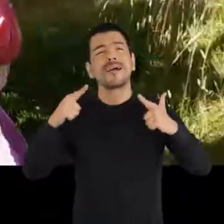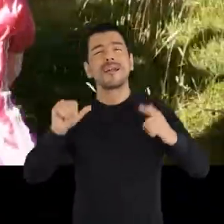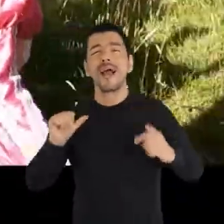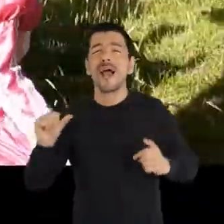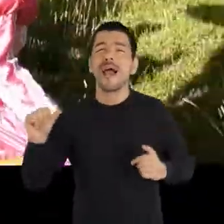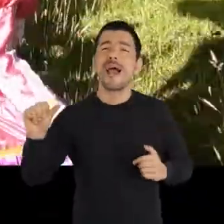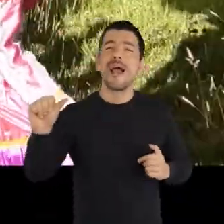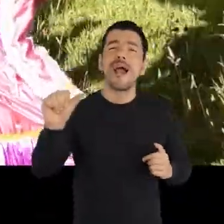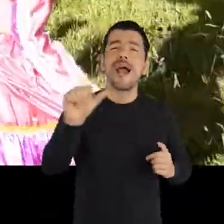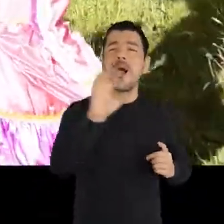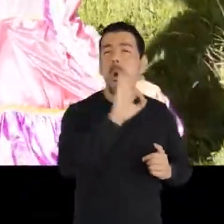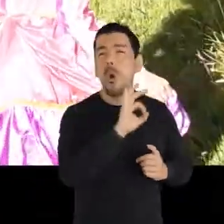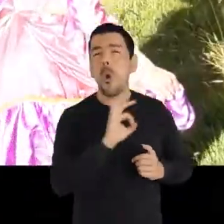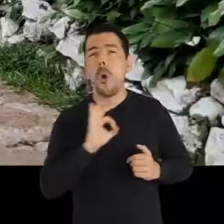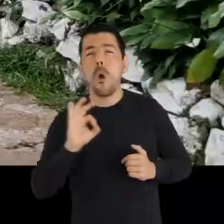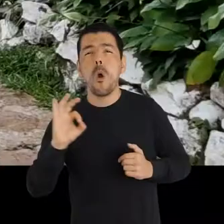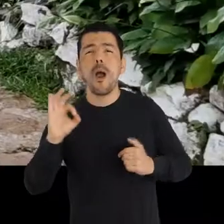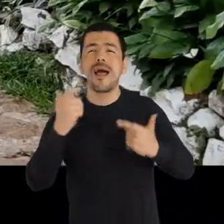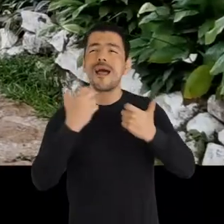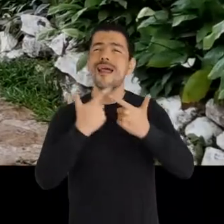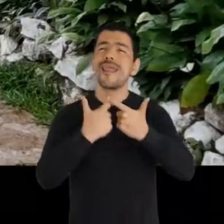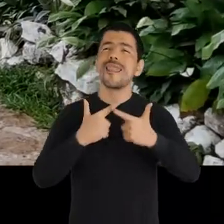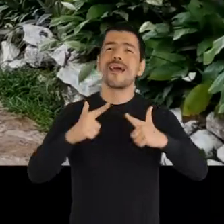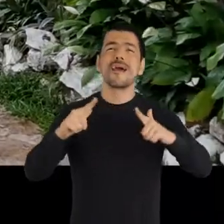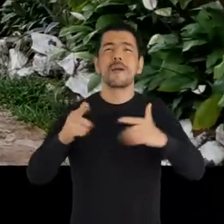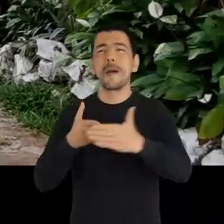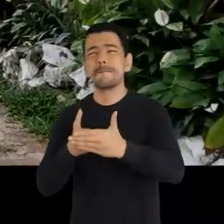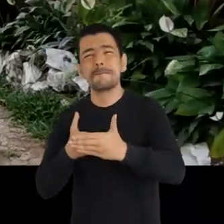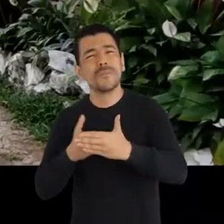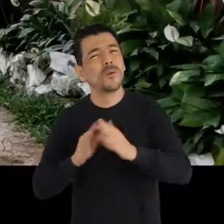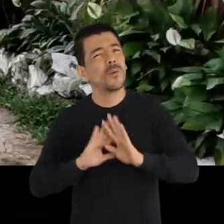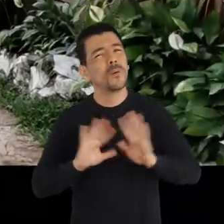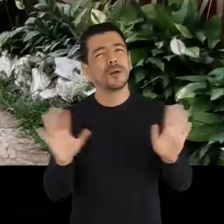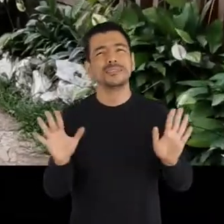y de barreras aumentaba.